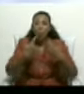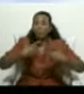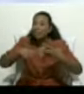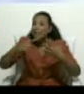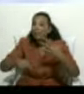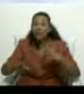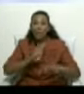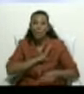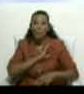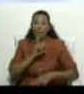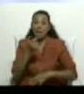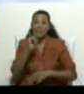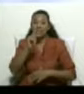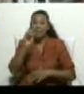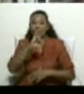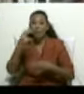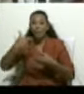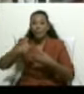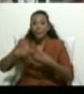dividendos de Citgo Petroleum.